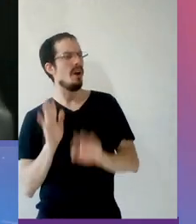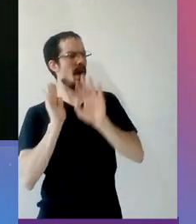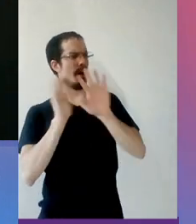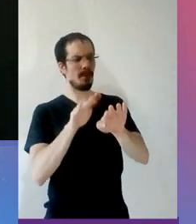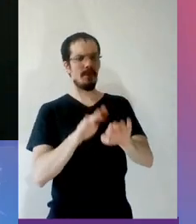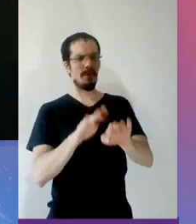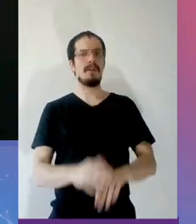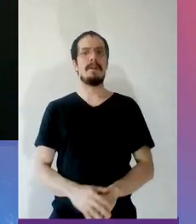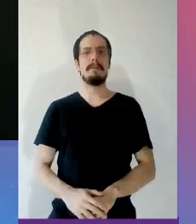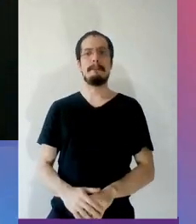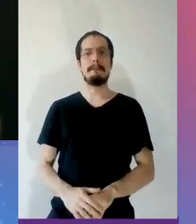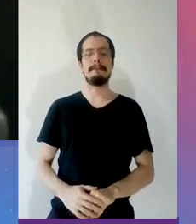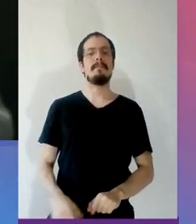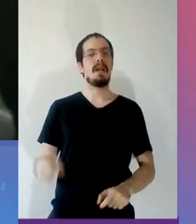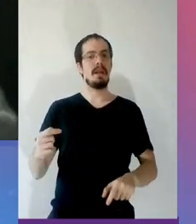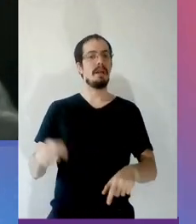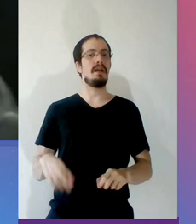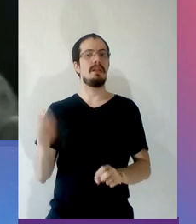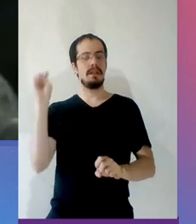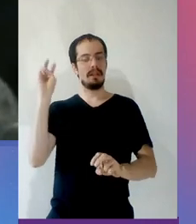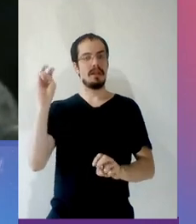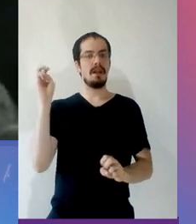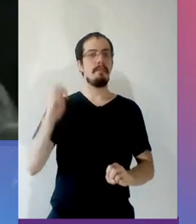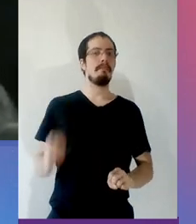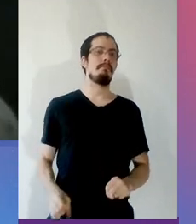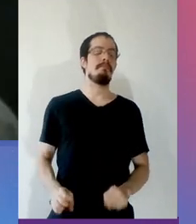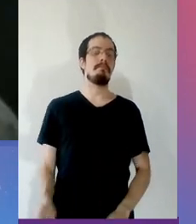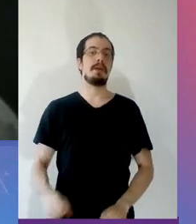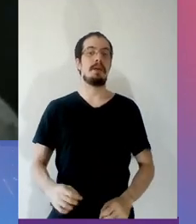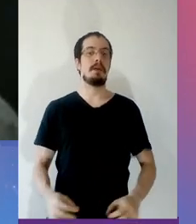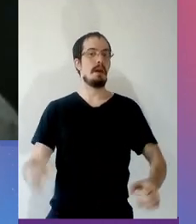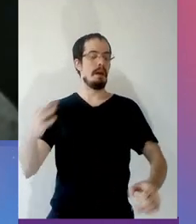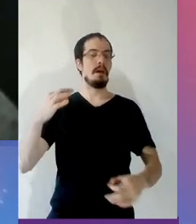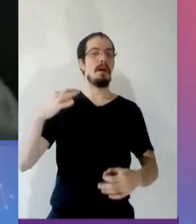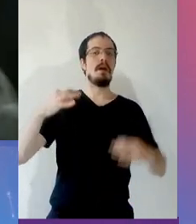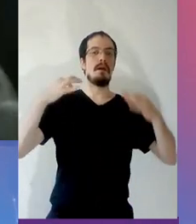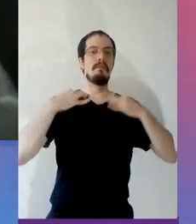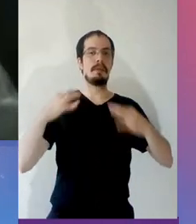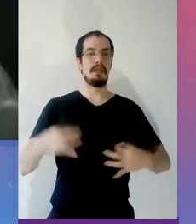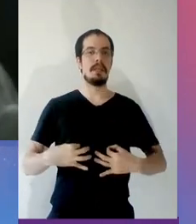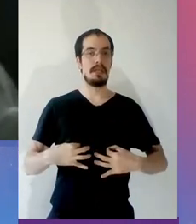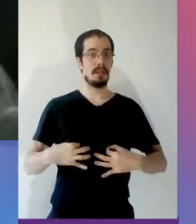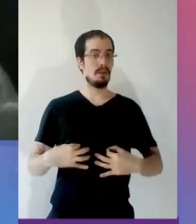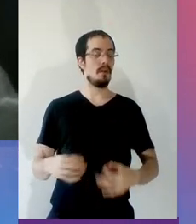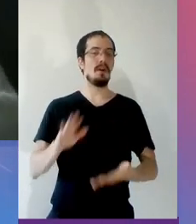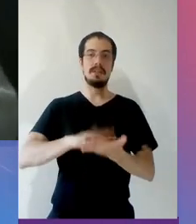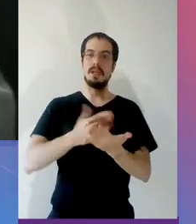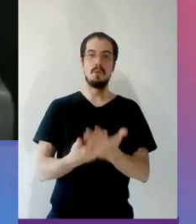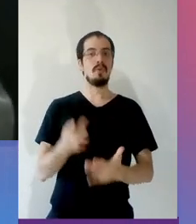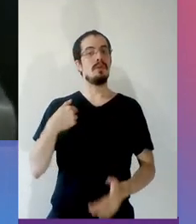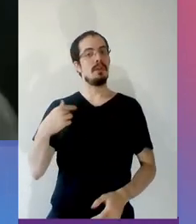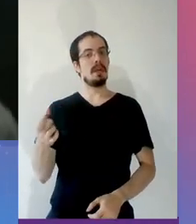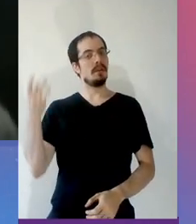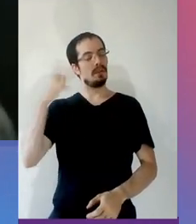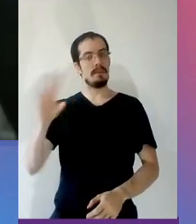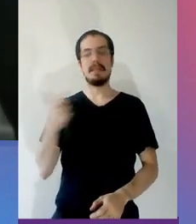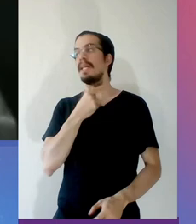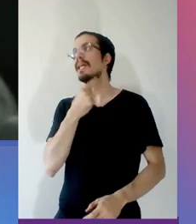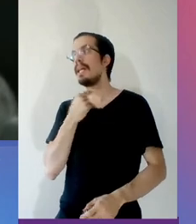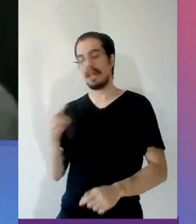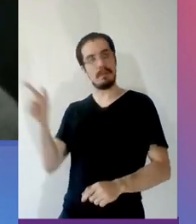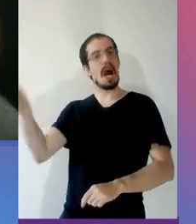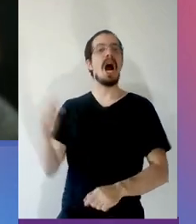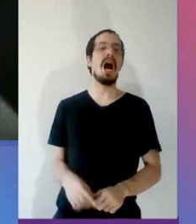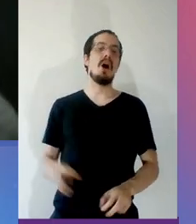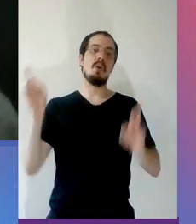me decían, oiga, doctora, pero a mí me interesa que los niños no se mueran. Yo no voy a gastar plata si a mí lo que me interesa es que los niños